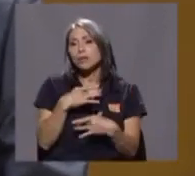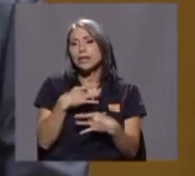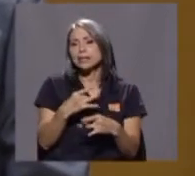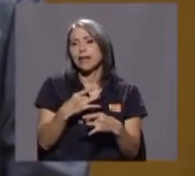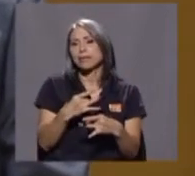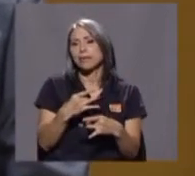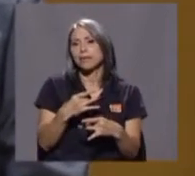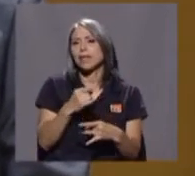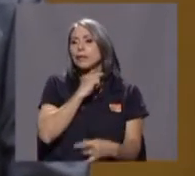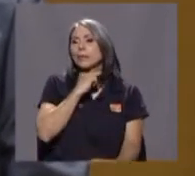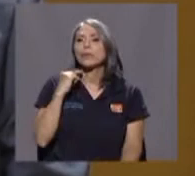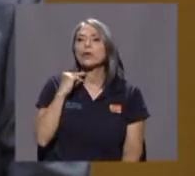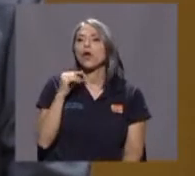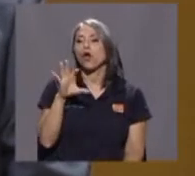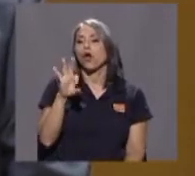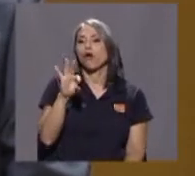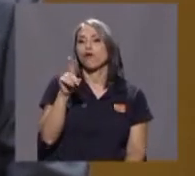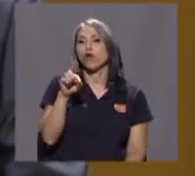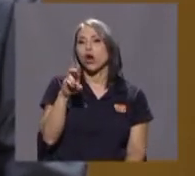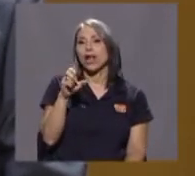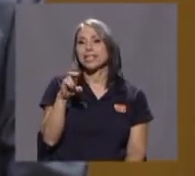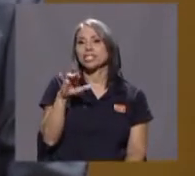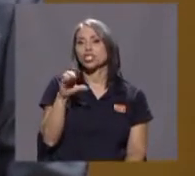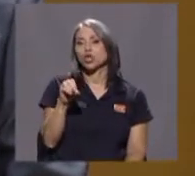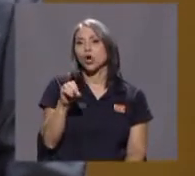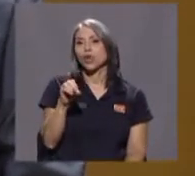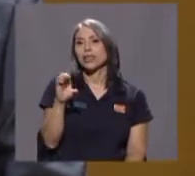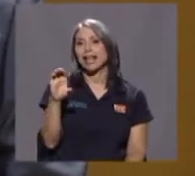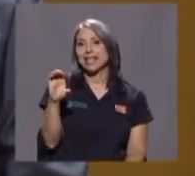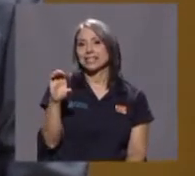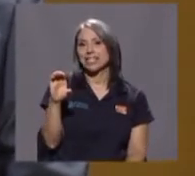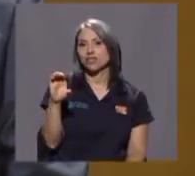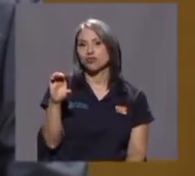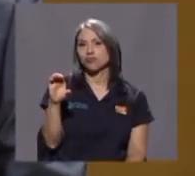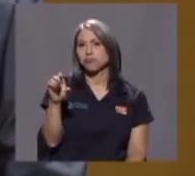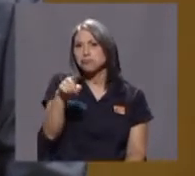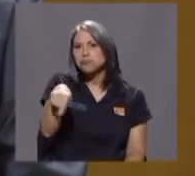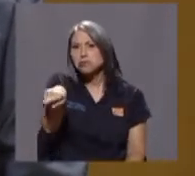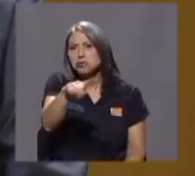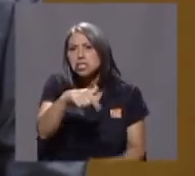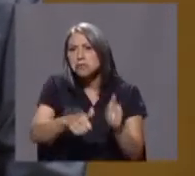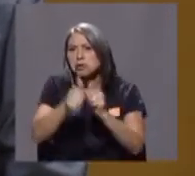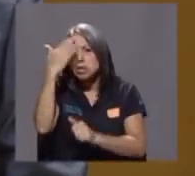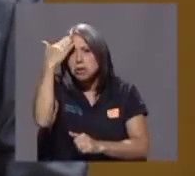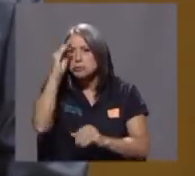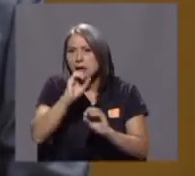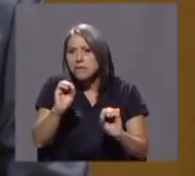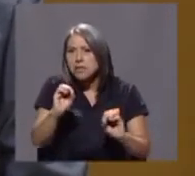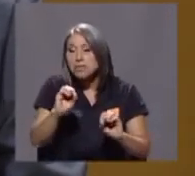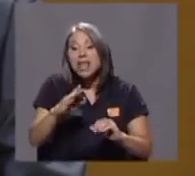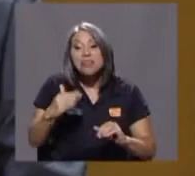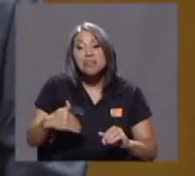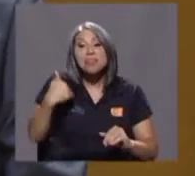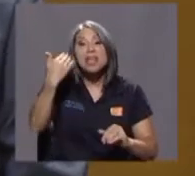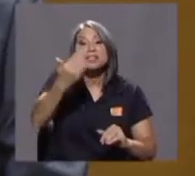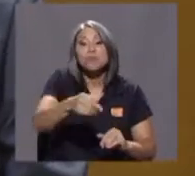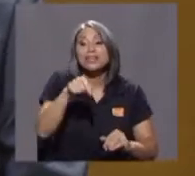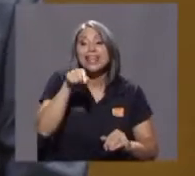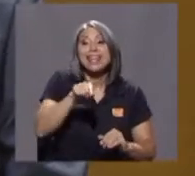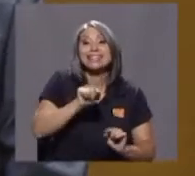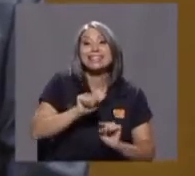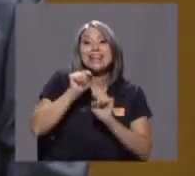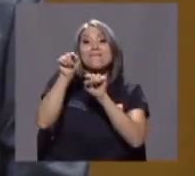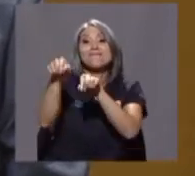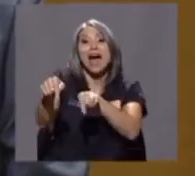Florencio del Castillo que la mayoría de la gente desconoce, y es que Florencio del Castillo después se va a vivir a México, y en